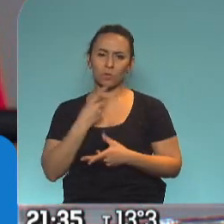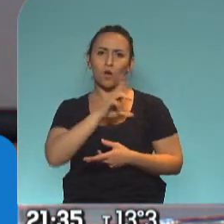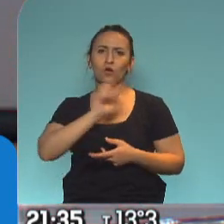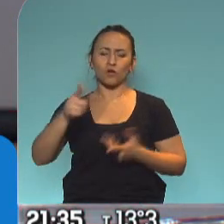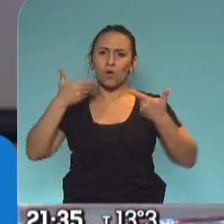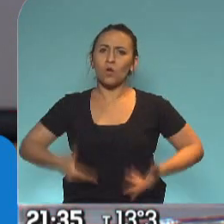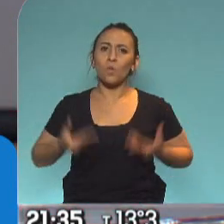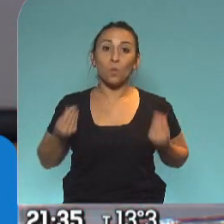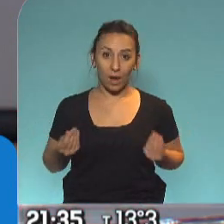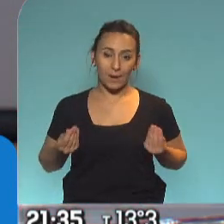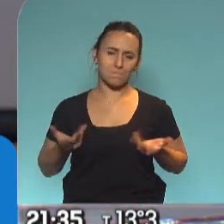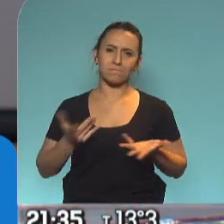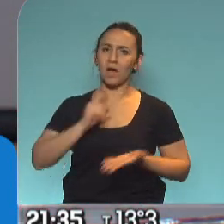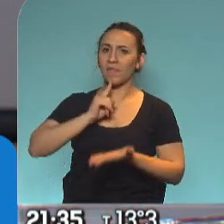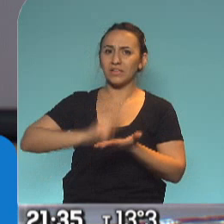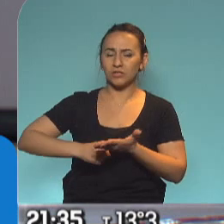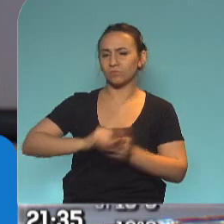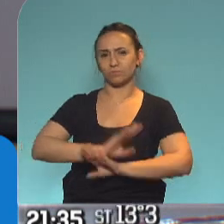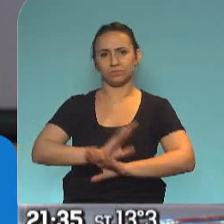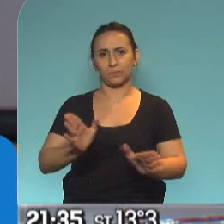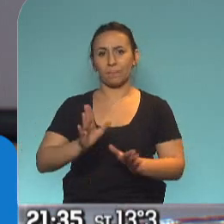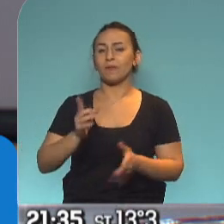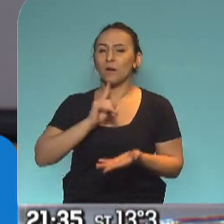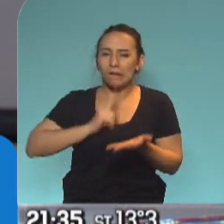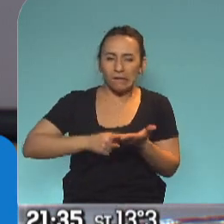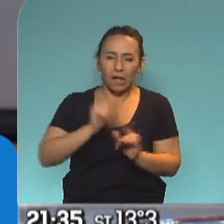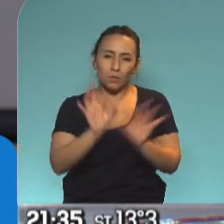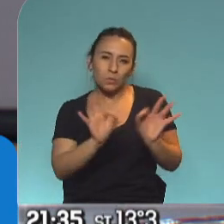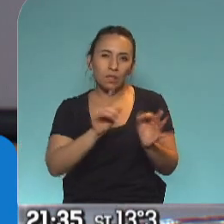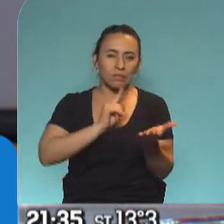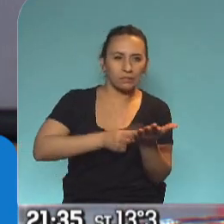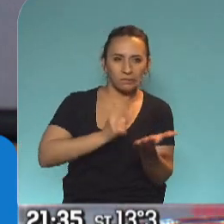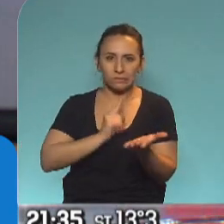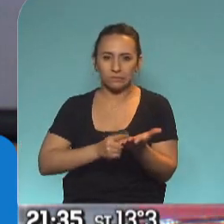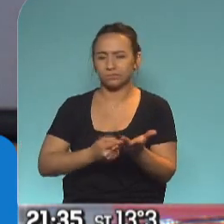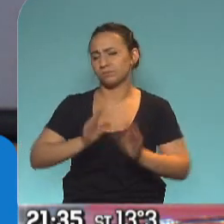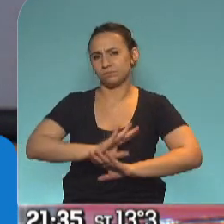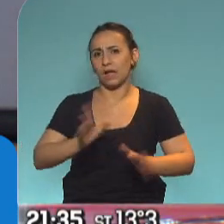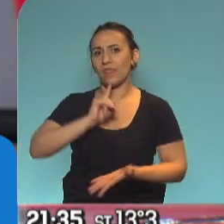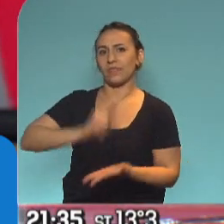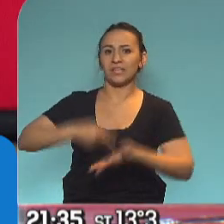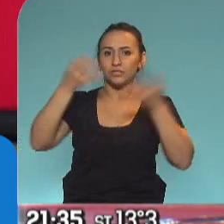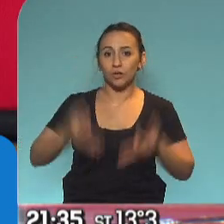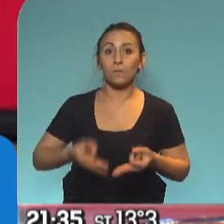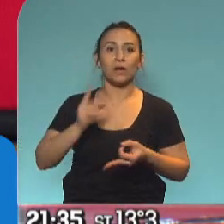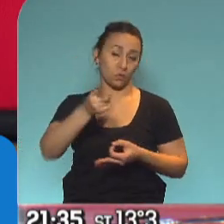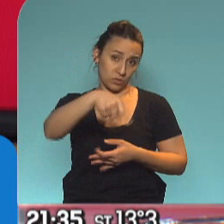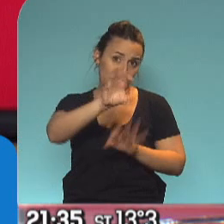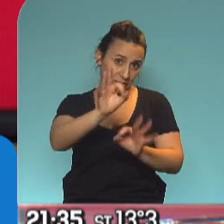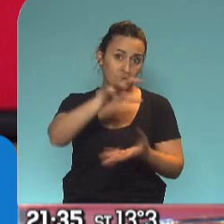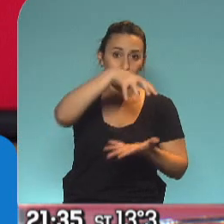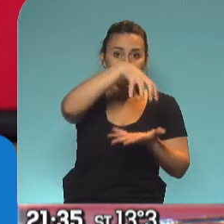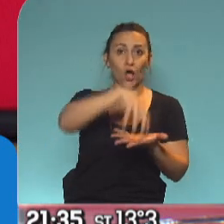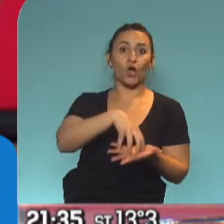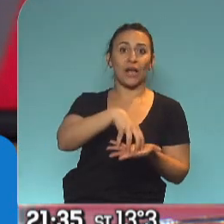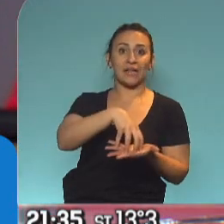nos pareció que era el momento de tomar una decisión general, porque además tuvimos un monitoreo de la OCDE. Ustedes saben que es un